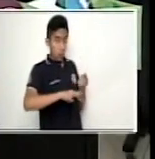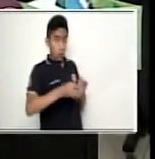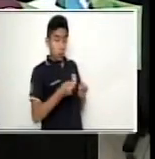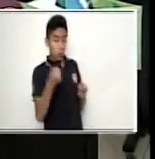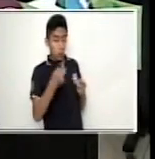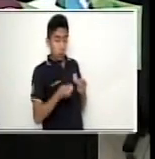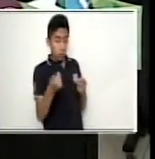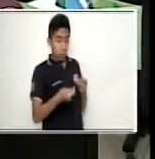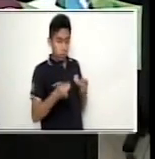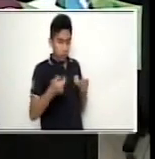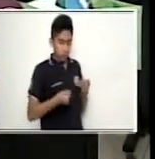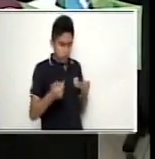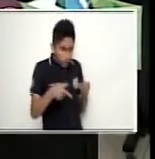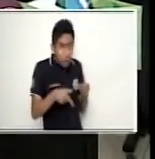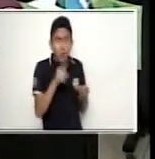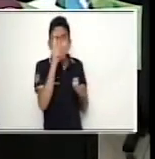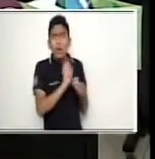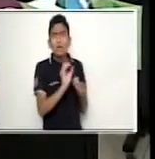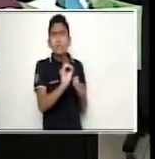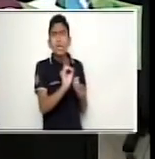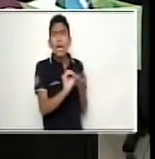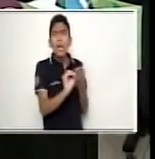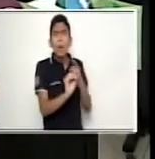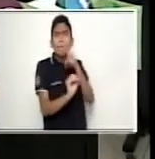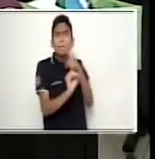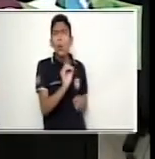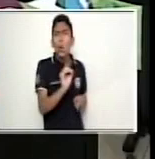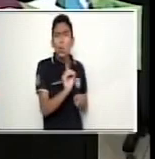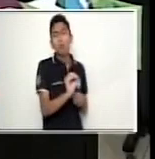Nada, o sea, 0.